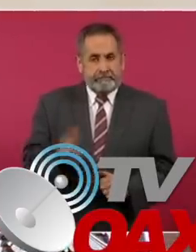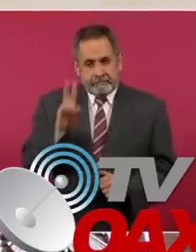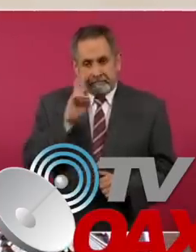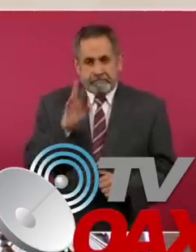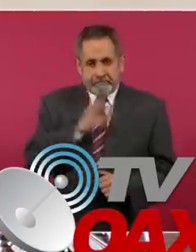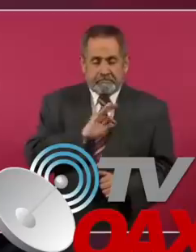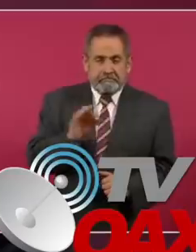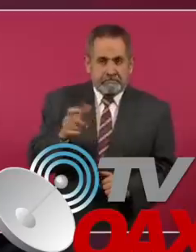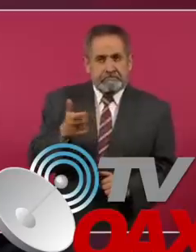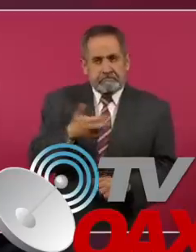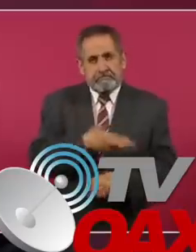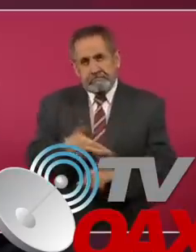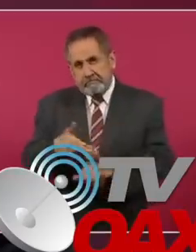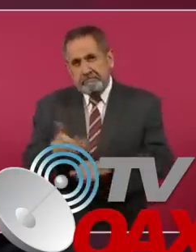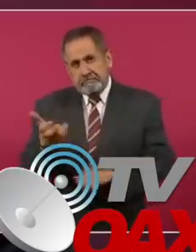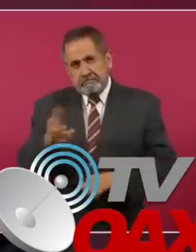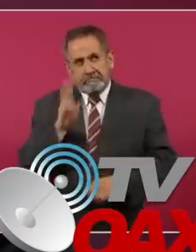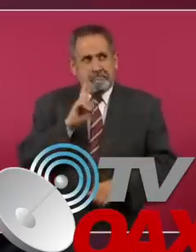podríamos hacerlo.